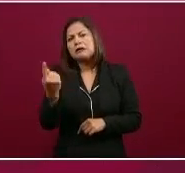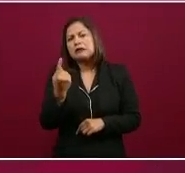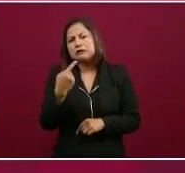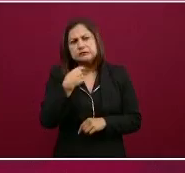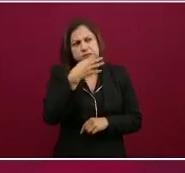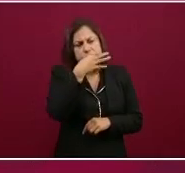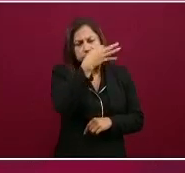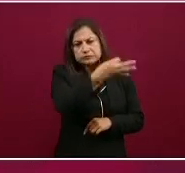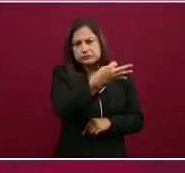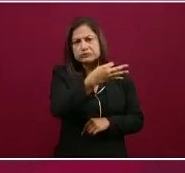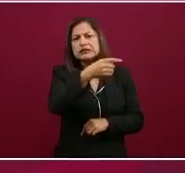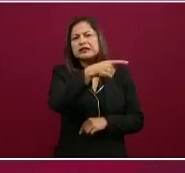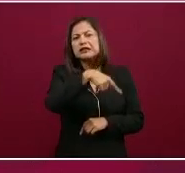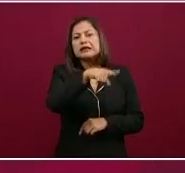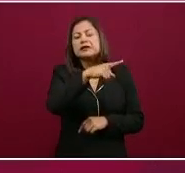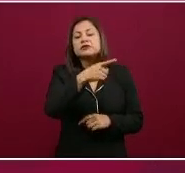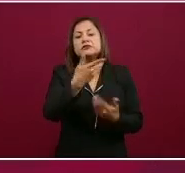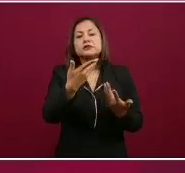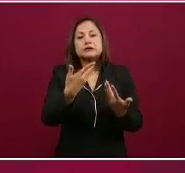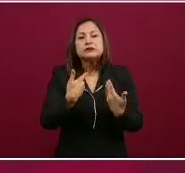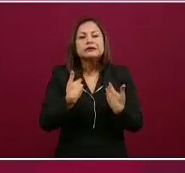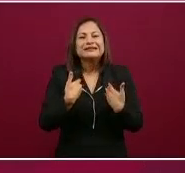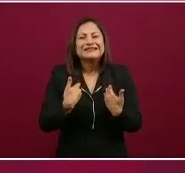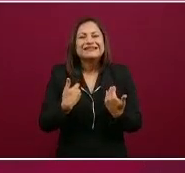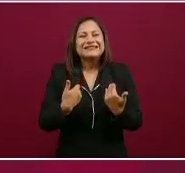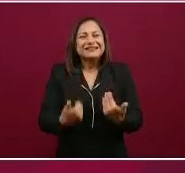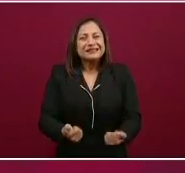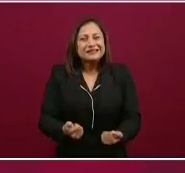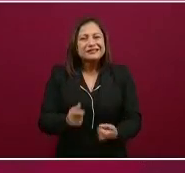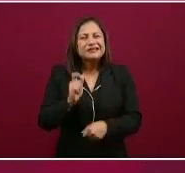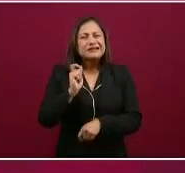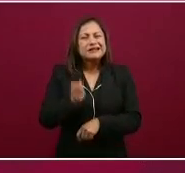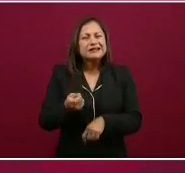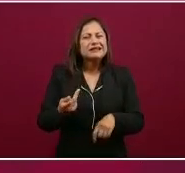un asunto